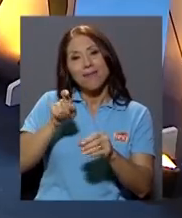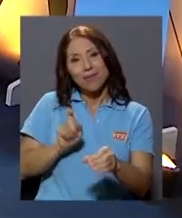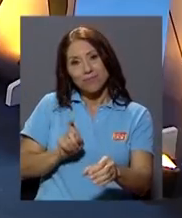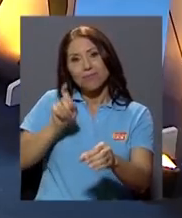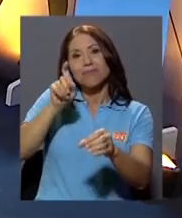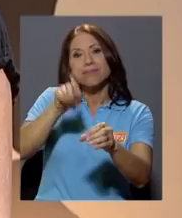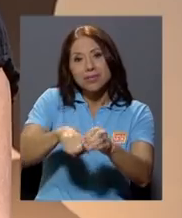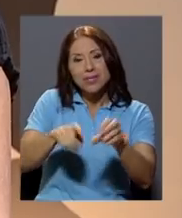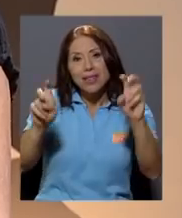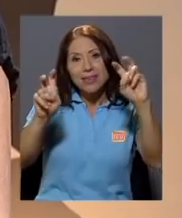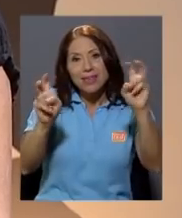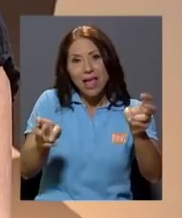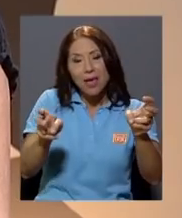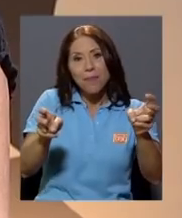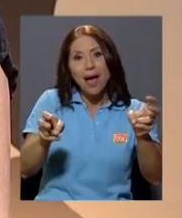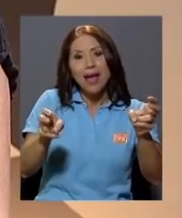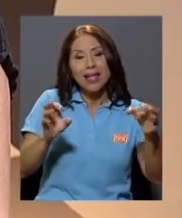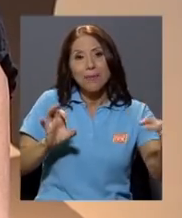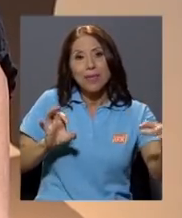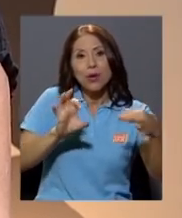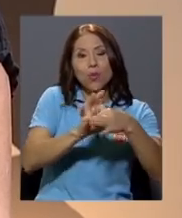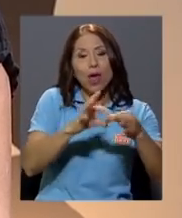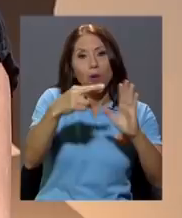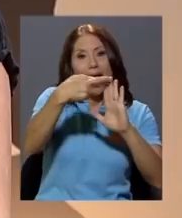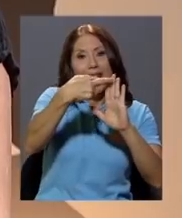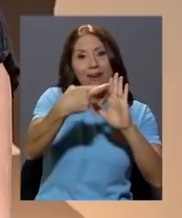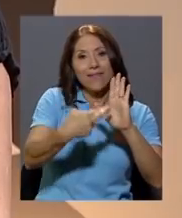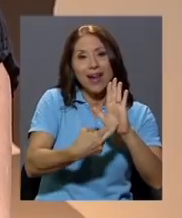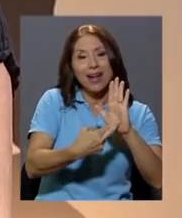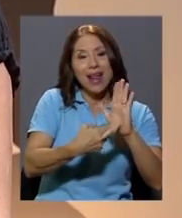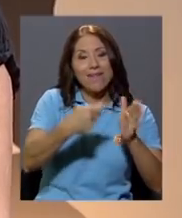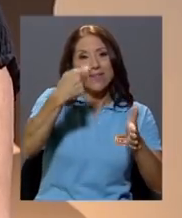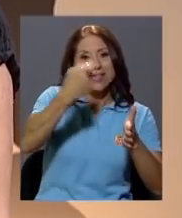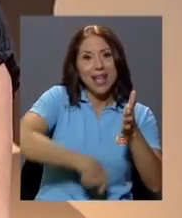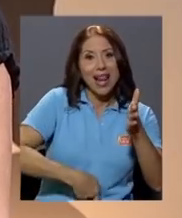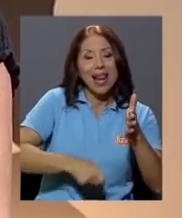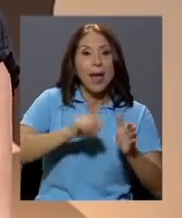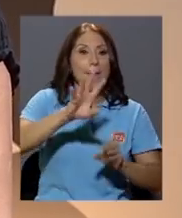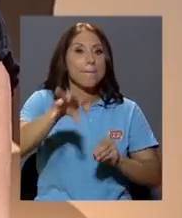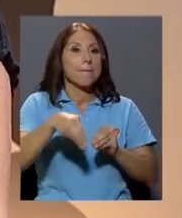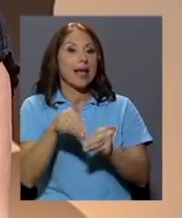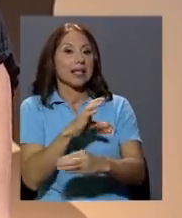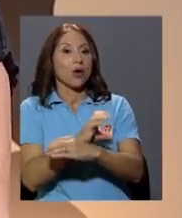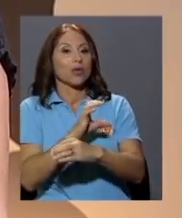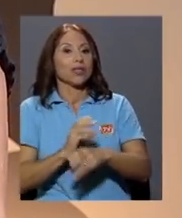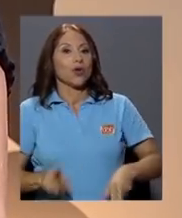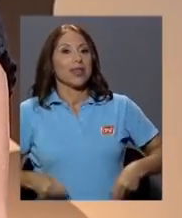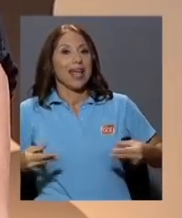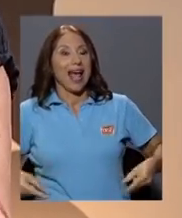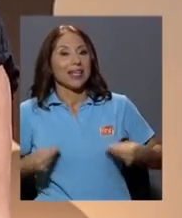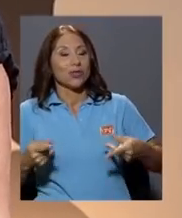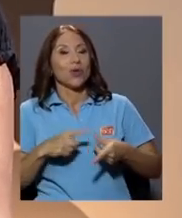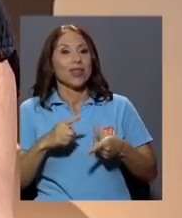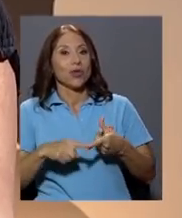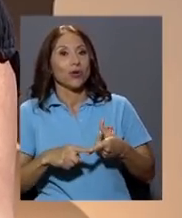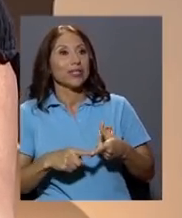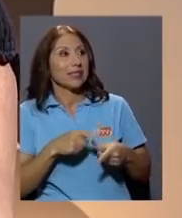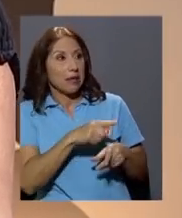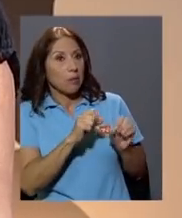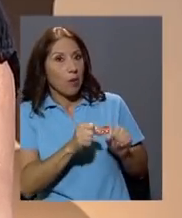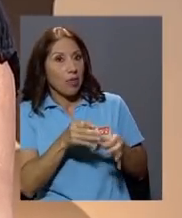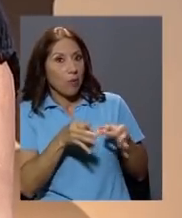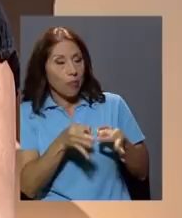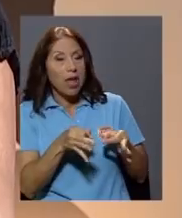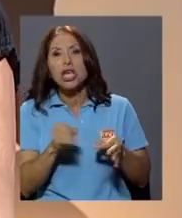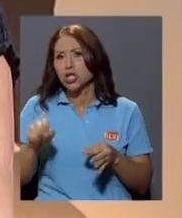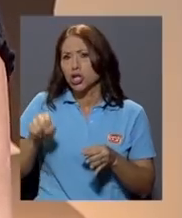tema que está vinculado a la regla fiscal más la contención de gasto. Sí, yo entonces, yo creo que bloque. Estos tres, si no, después